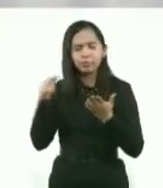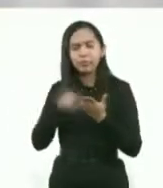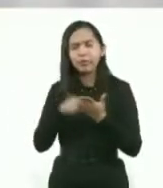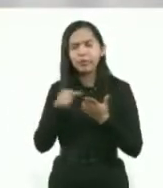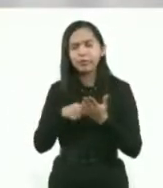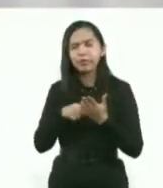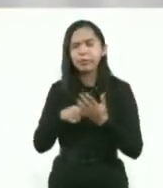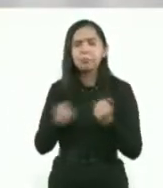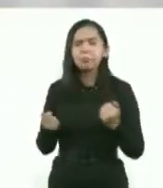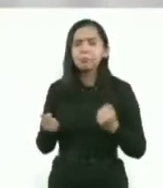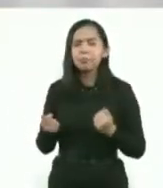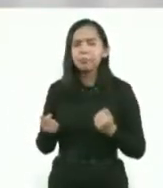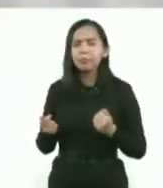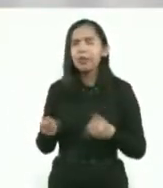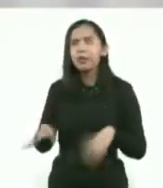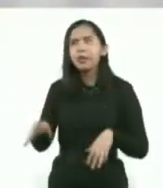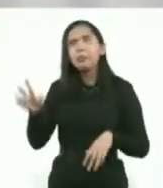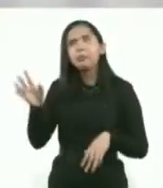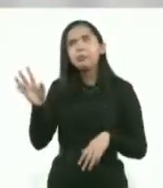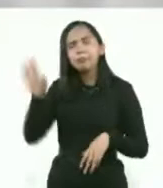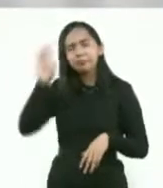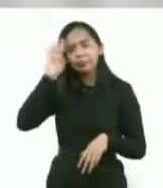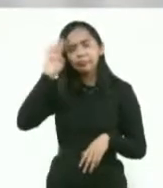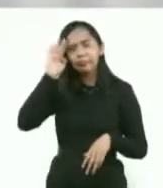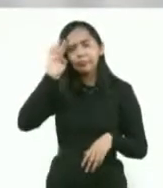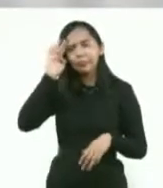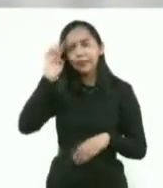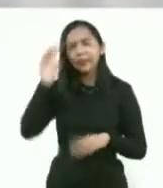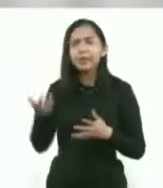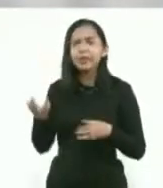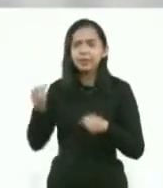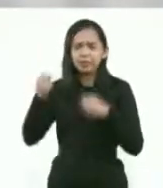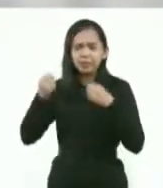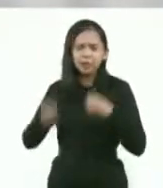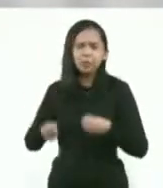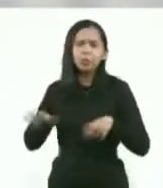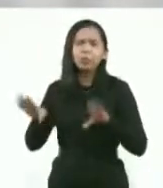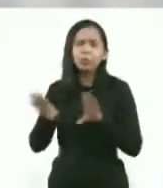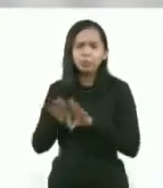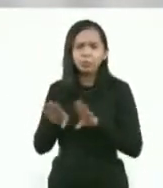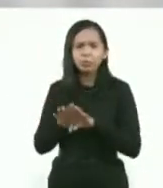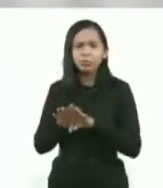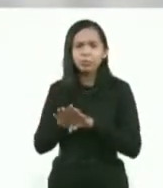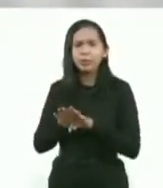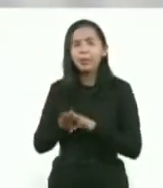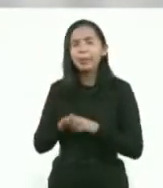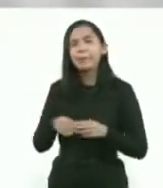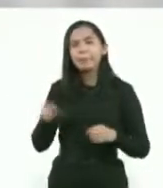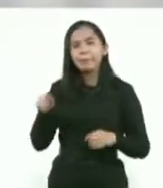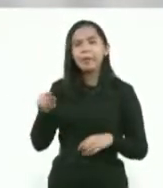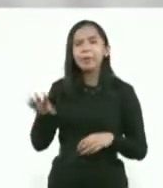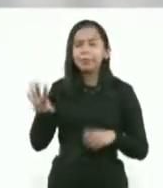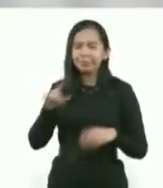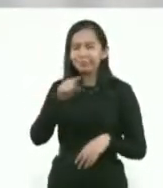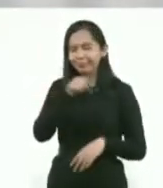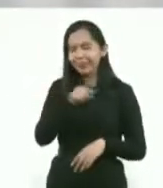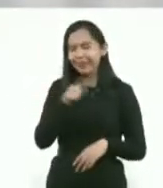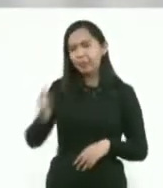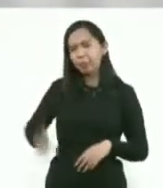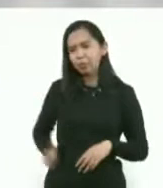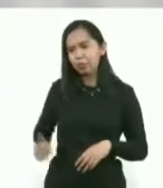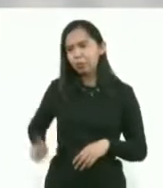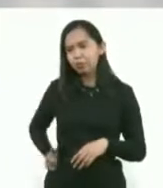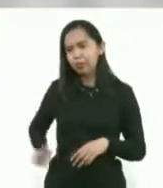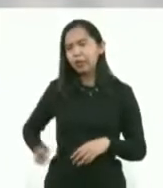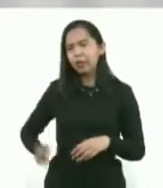ambiental y había algunas consideraciones de las normas de seguridad, que por cierto esto se hace de manera coordinada con